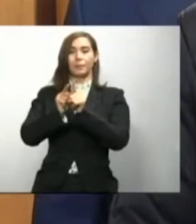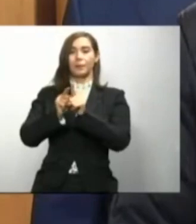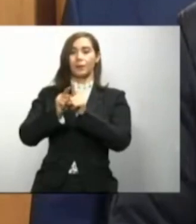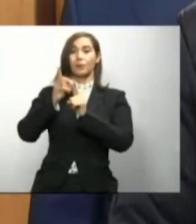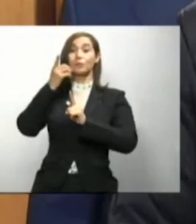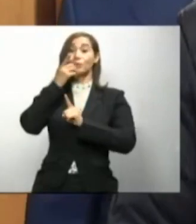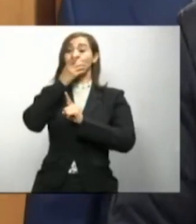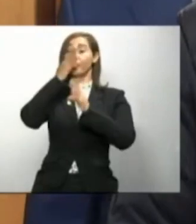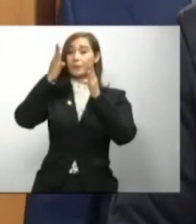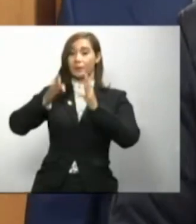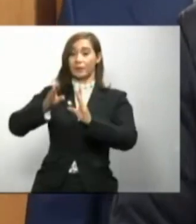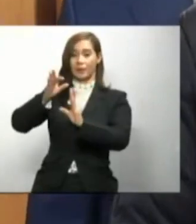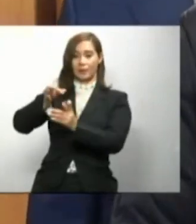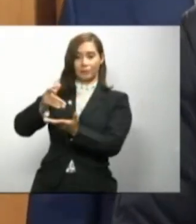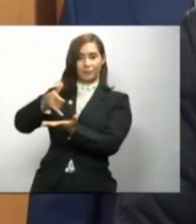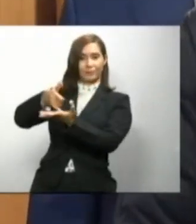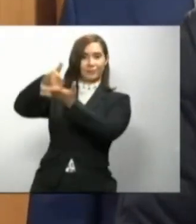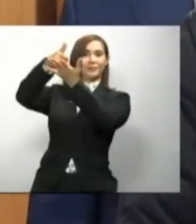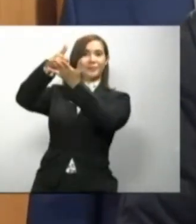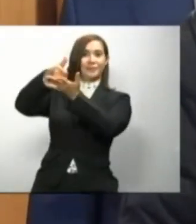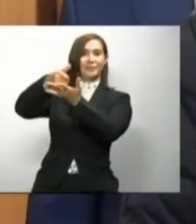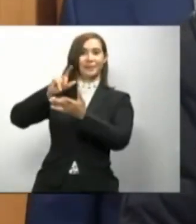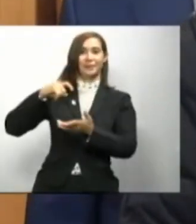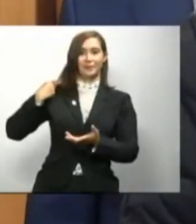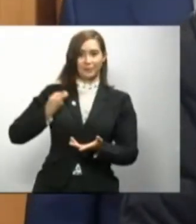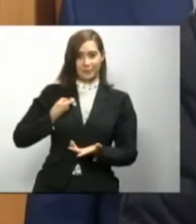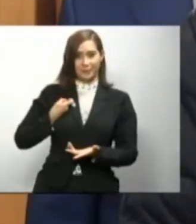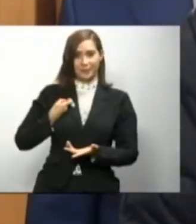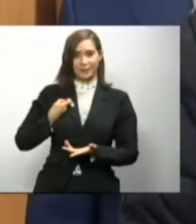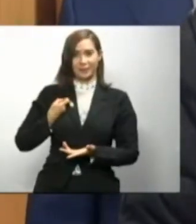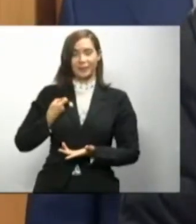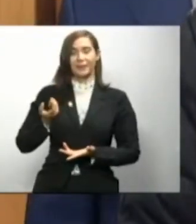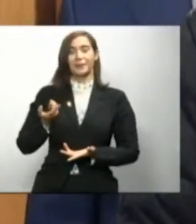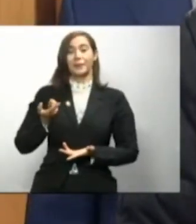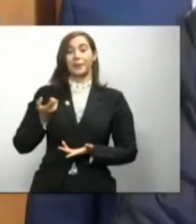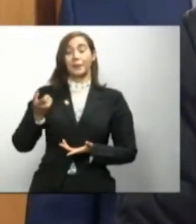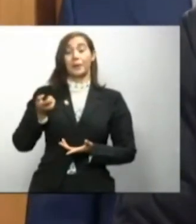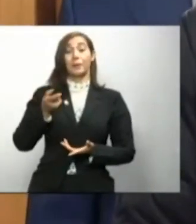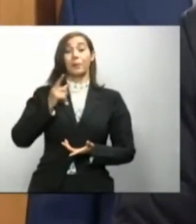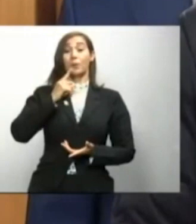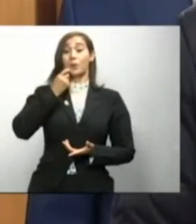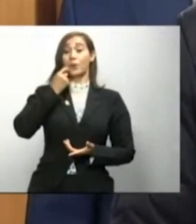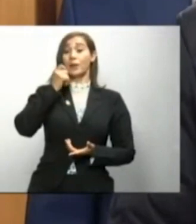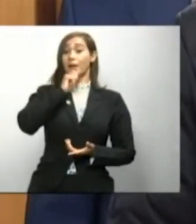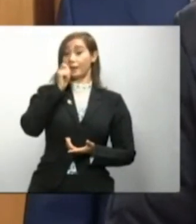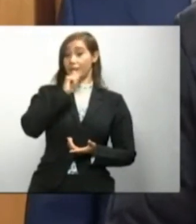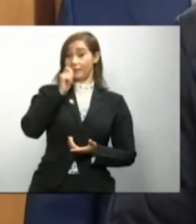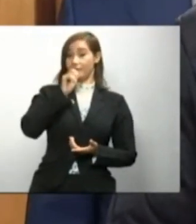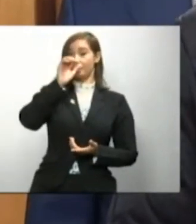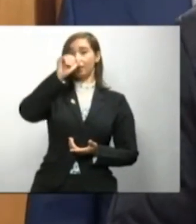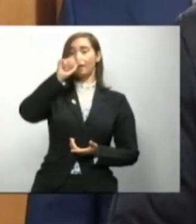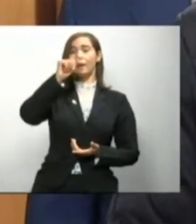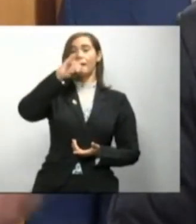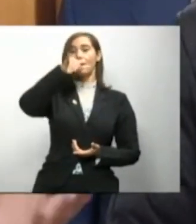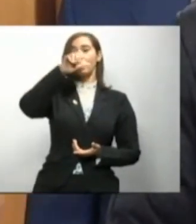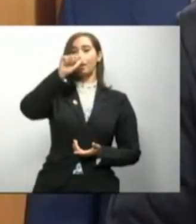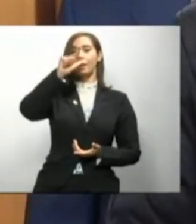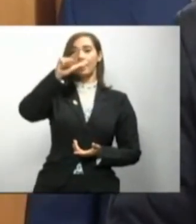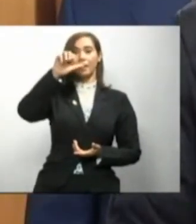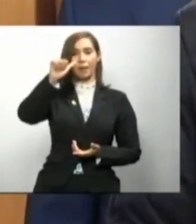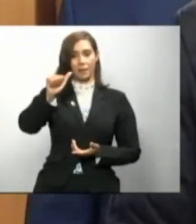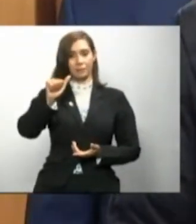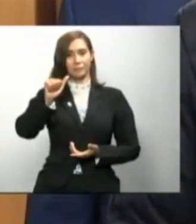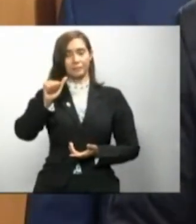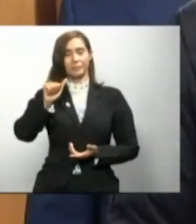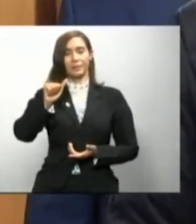en madrid entre ellas por ejemplo la artista ángela carrasco y de y muchos otros jóvenes